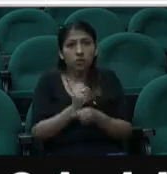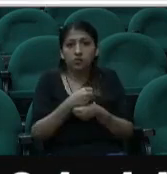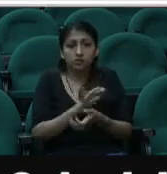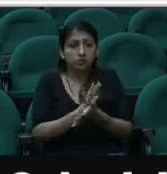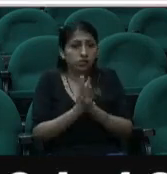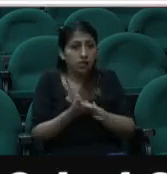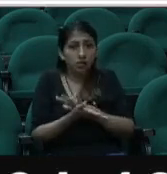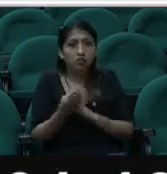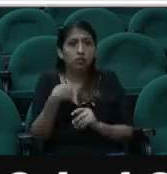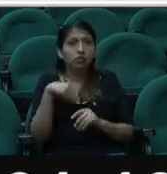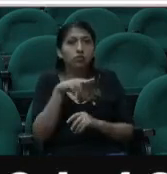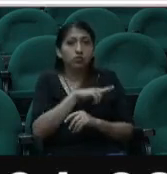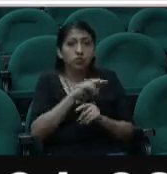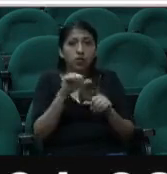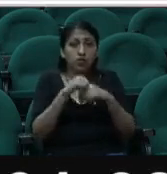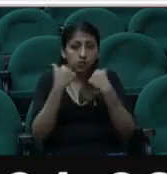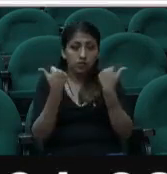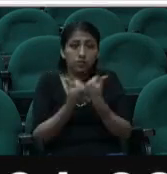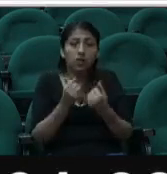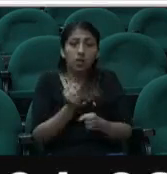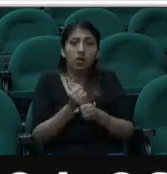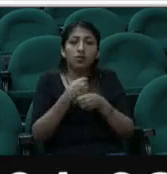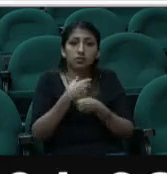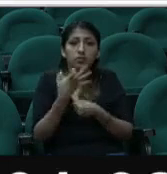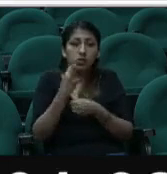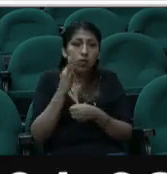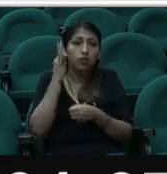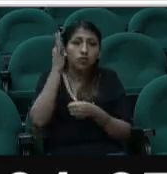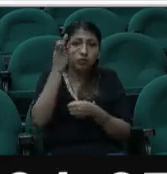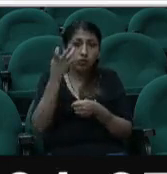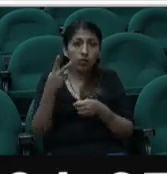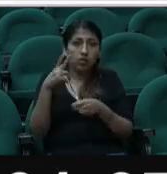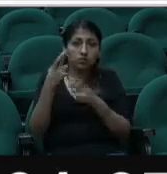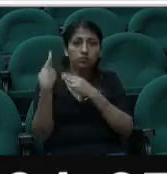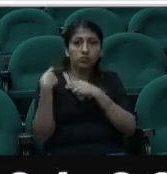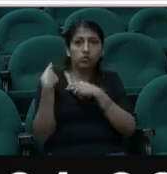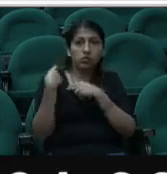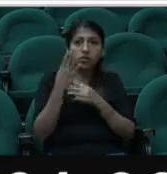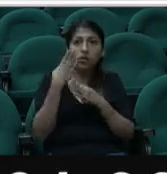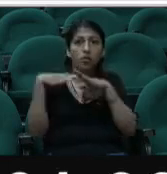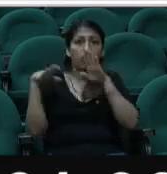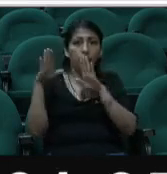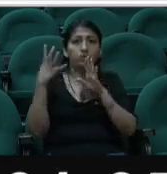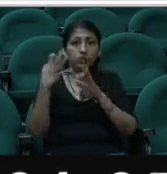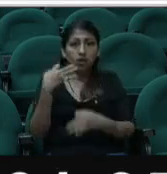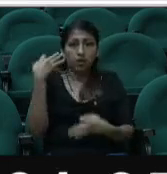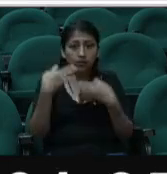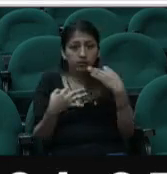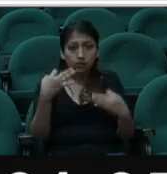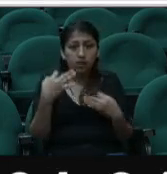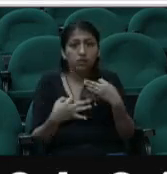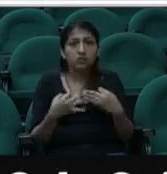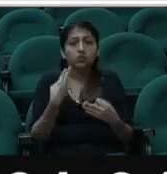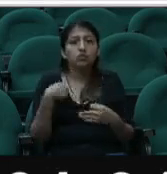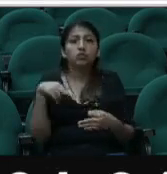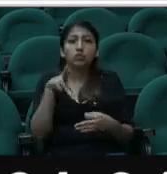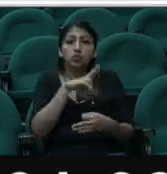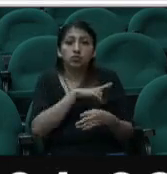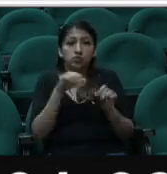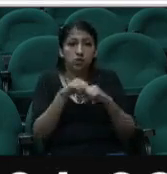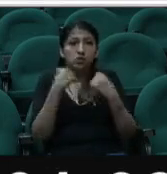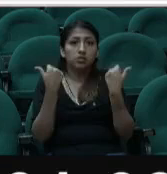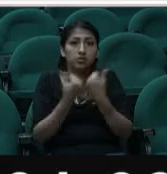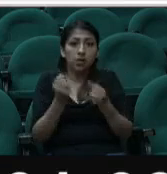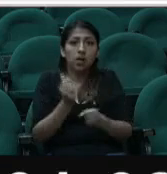lo hace es por eso que nosotros como asambleístas estamos aspirando este cargo y uno de nuestros compromisos es la fiscalización precisamente nosotros los